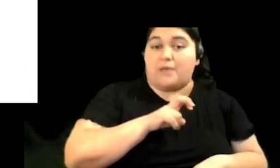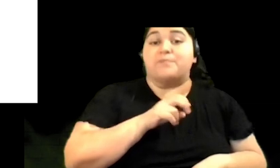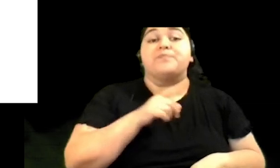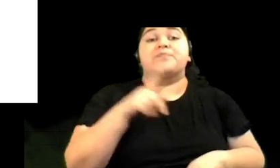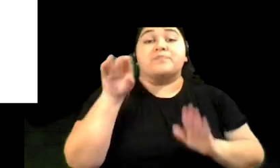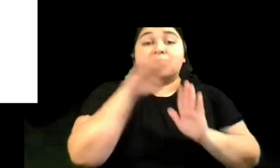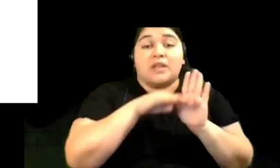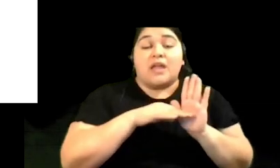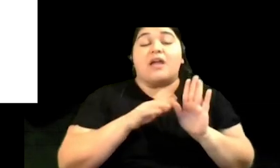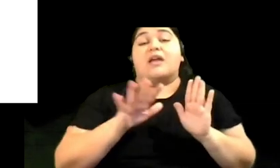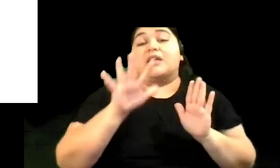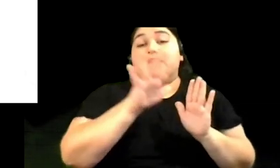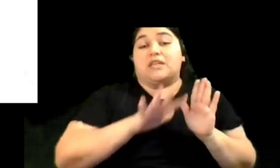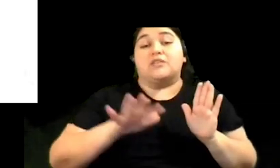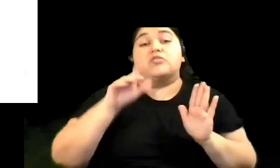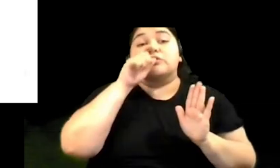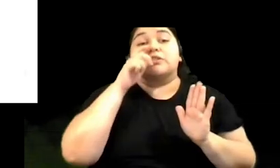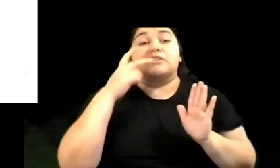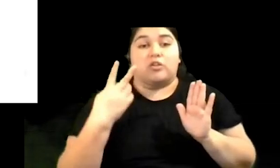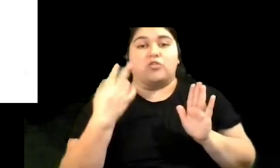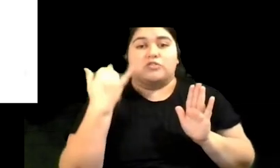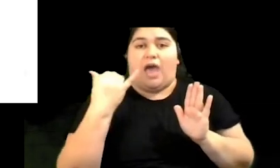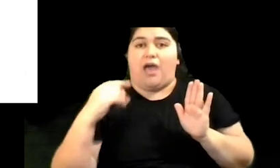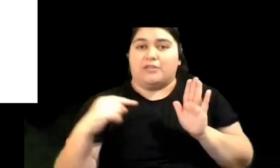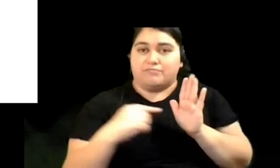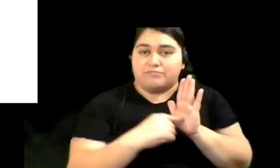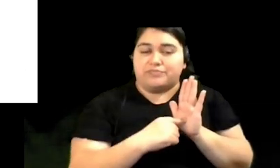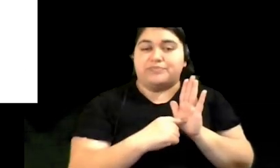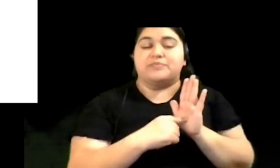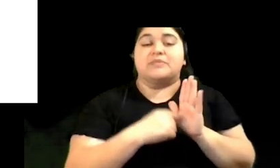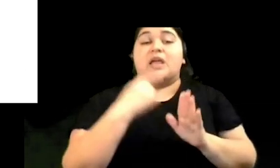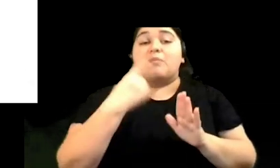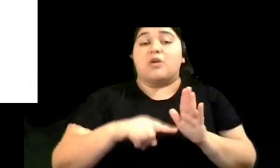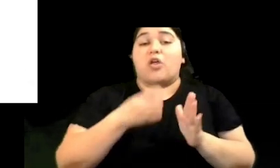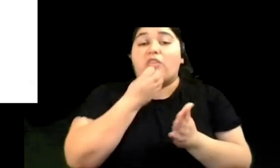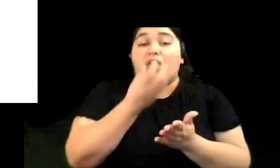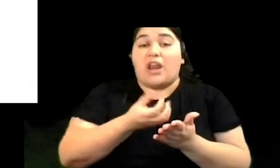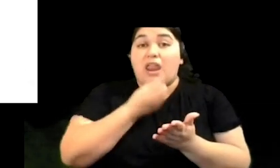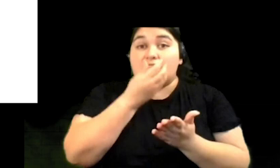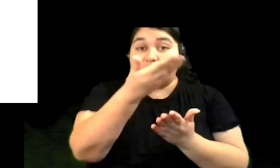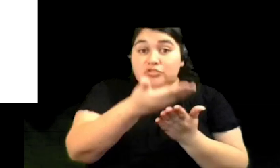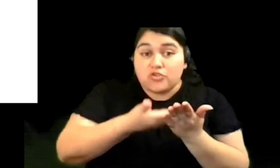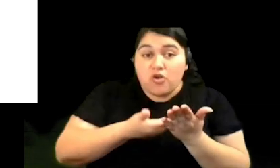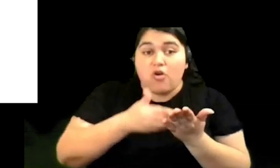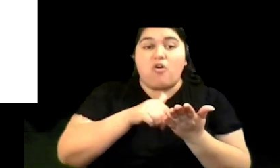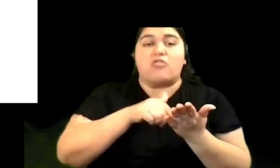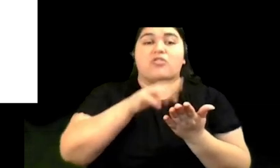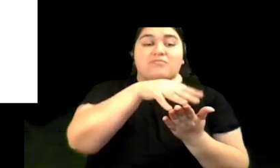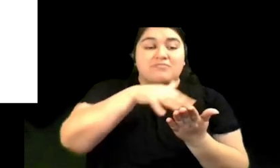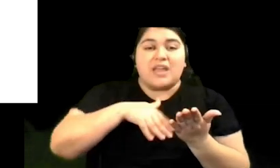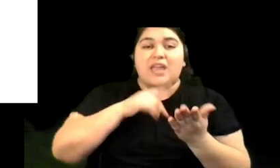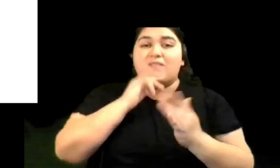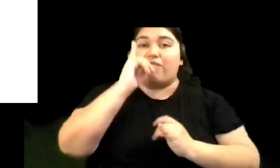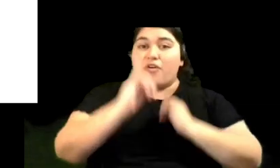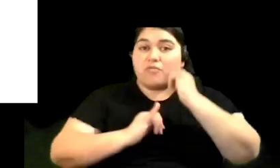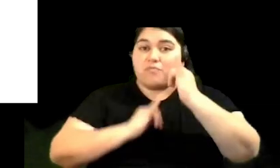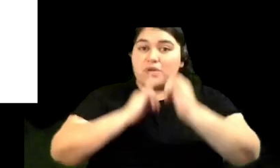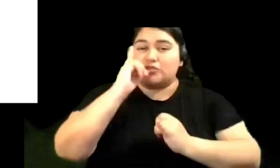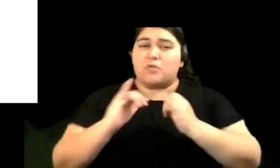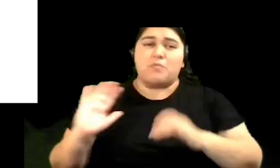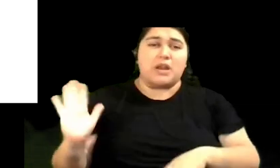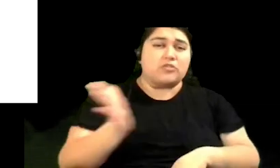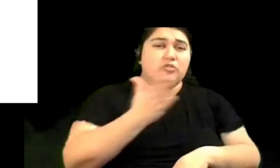habilitado y esto implica que la declaración jurada informativa para todos aquellos